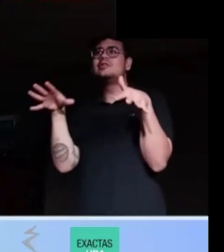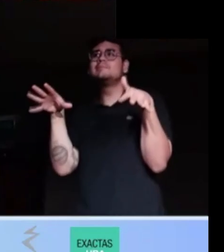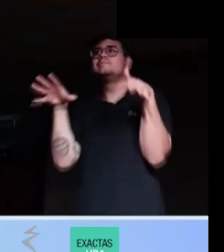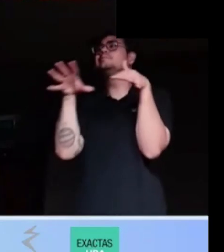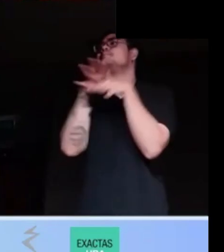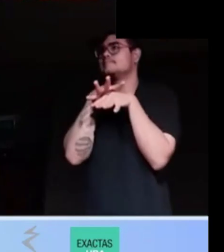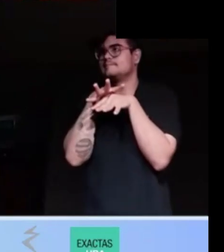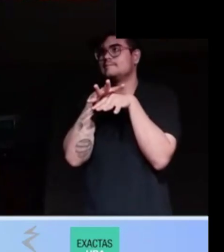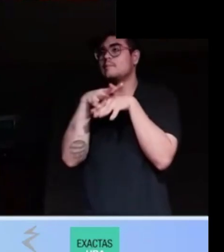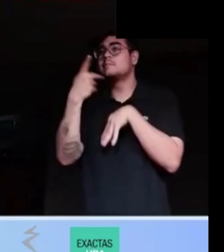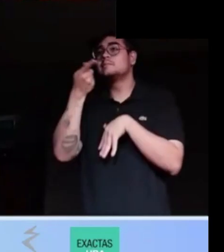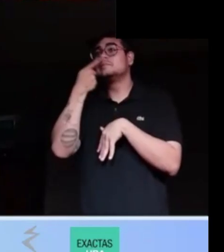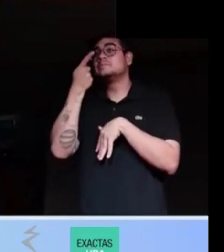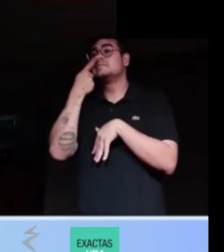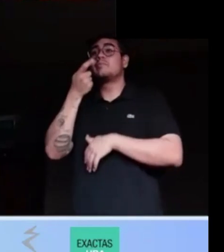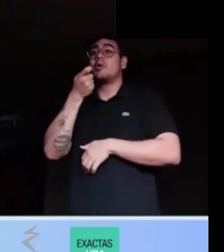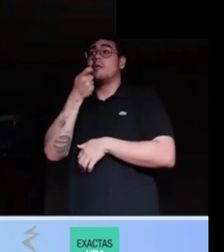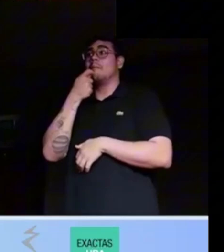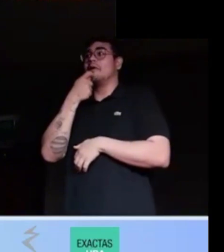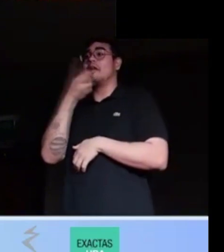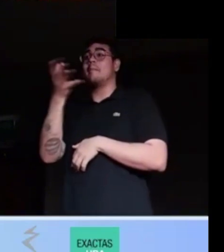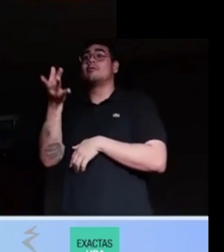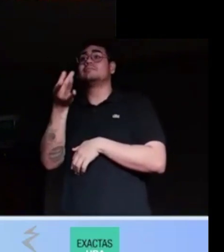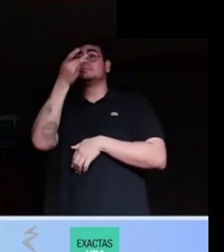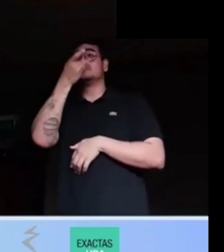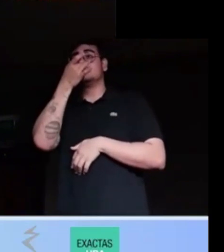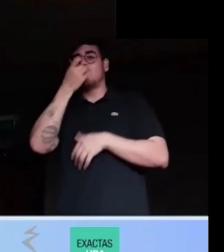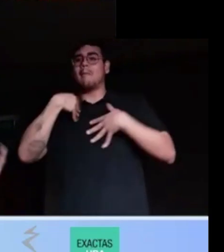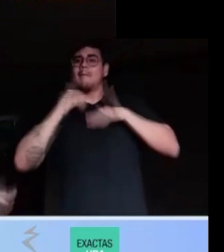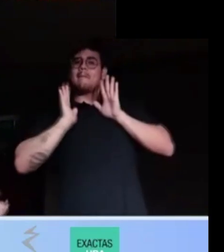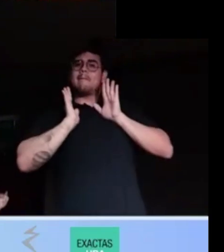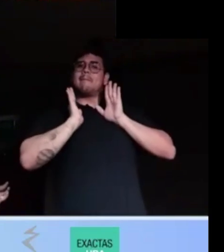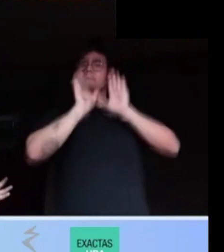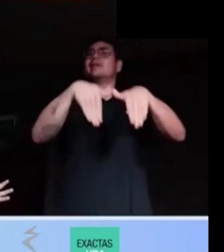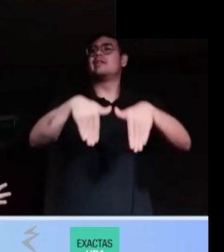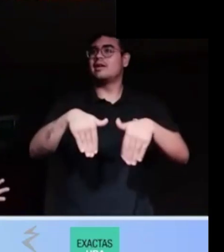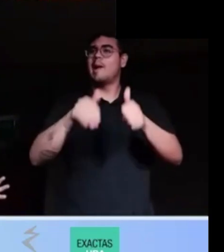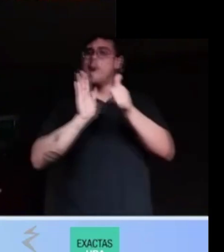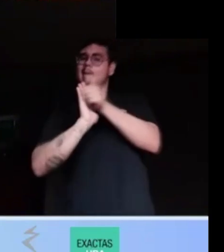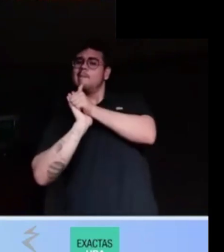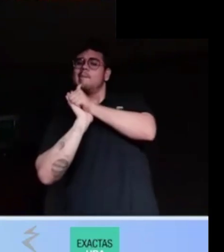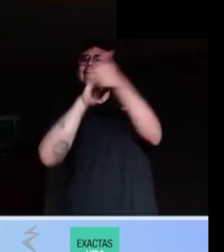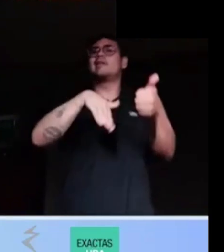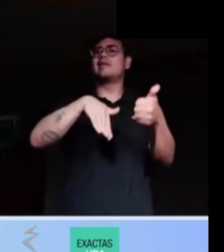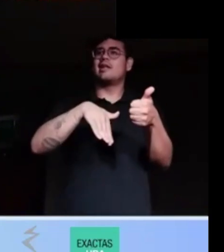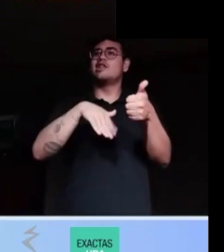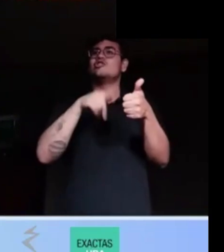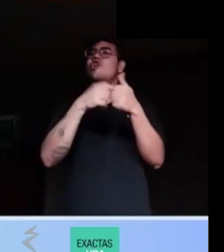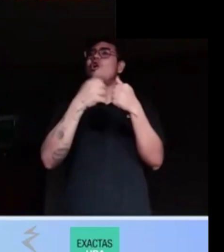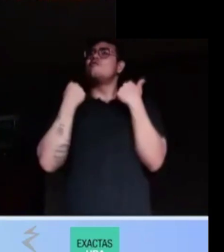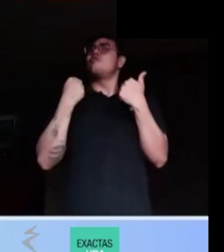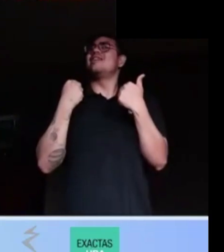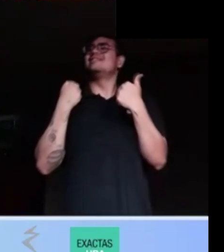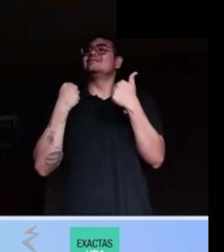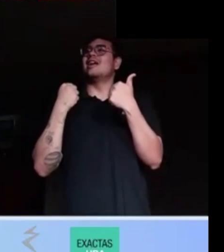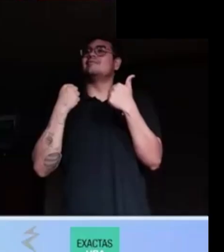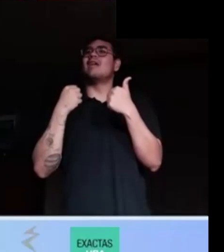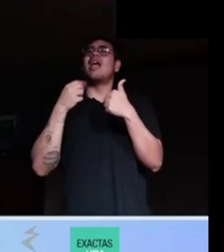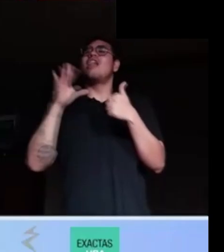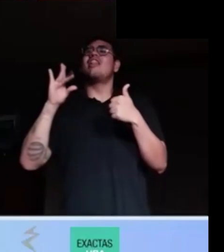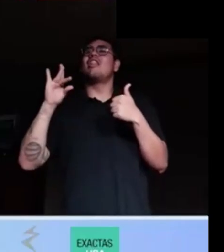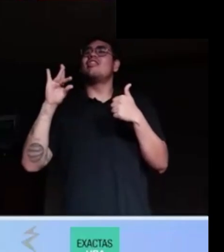ejemplo, que Juan me empujaba, entonces si me empujaba para un lado, ¿hacia dónde iba apuntando esa fuerza que Juan hacía? Por dar ejemplo.